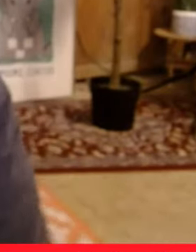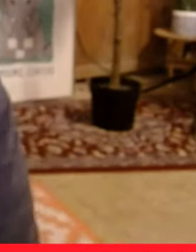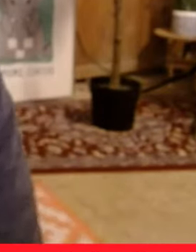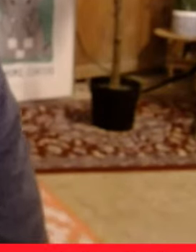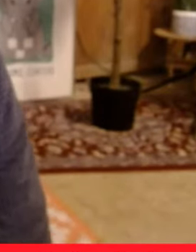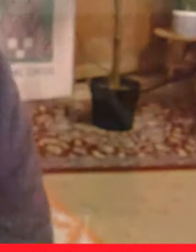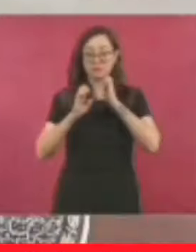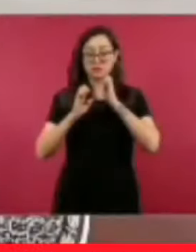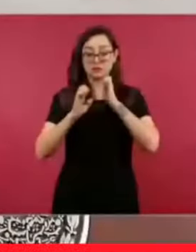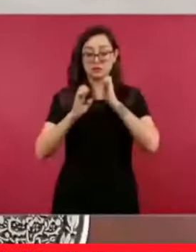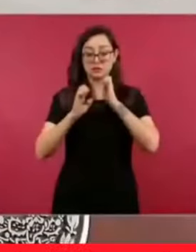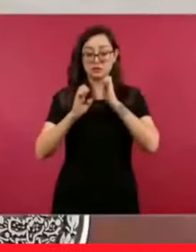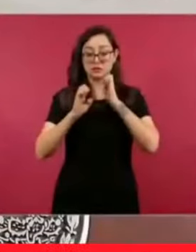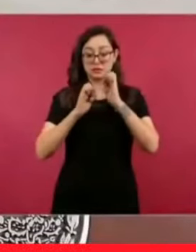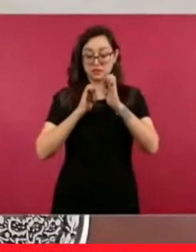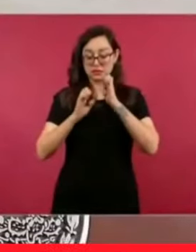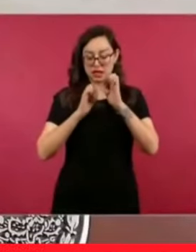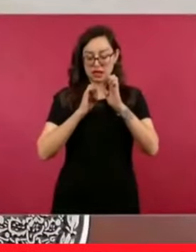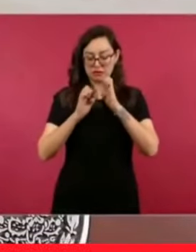planteó el presidente